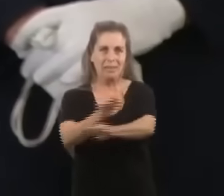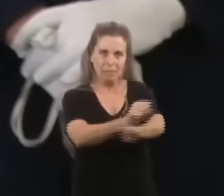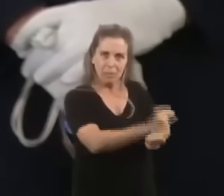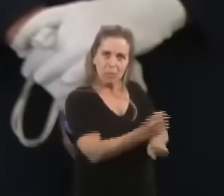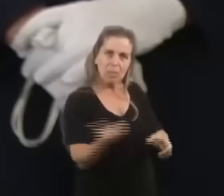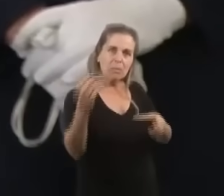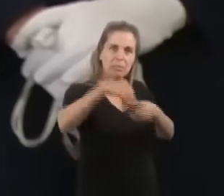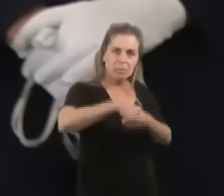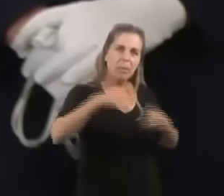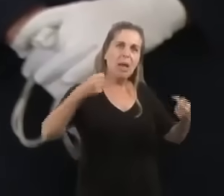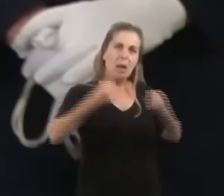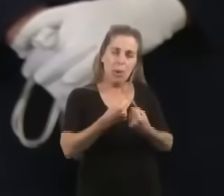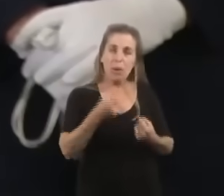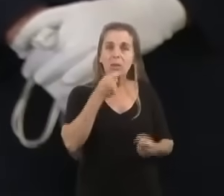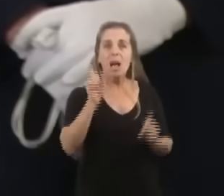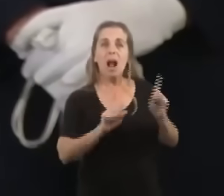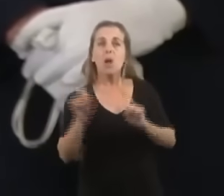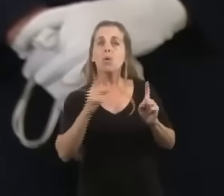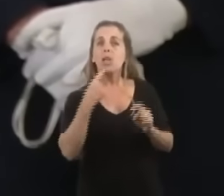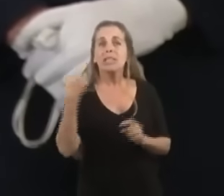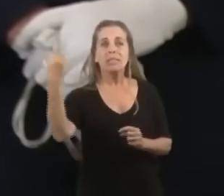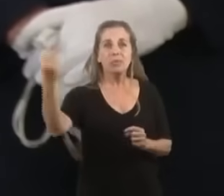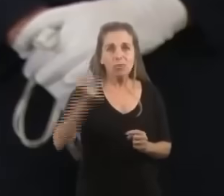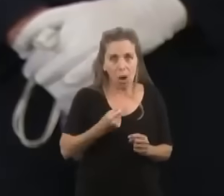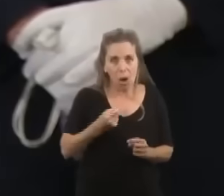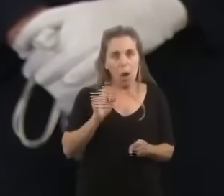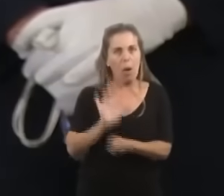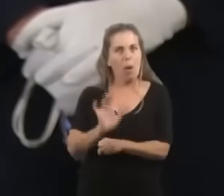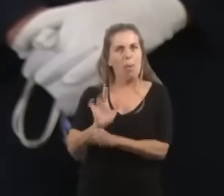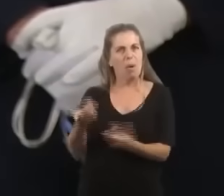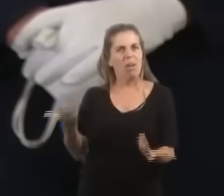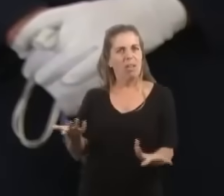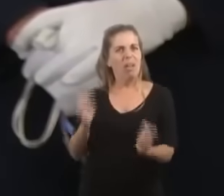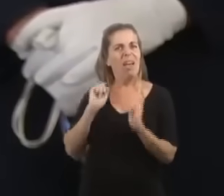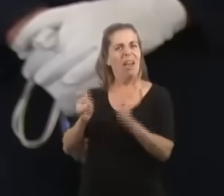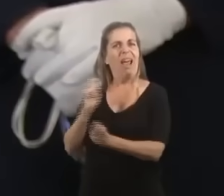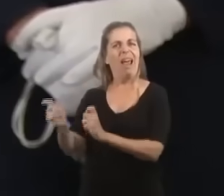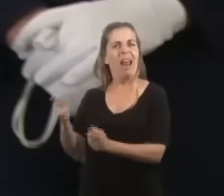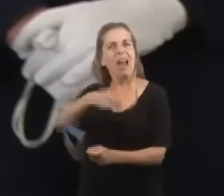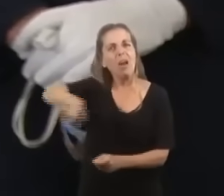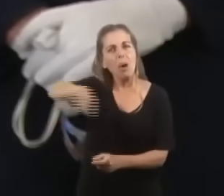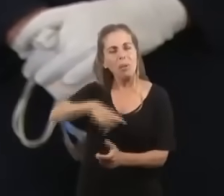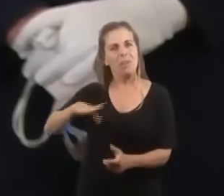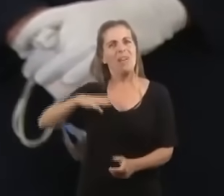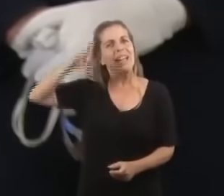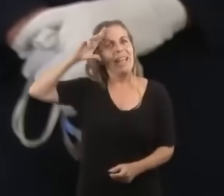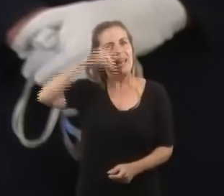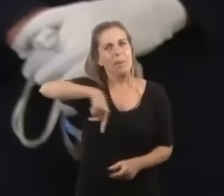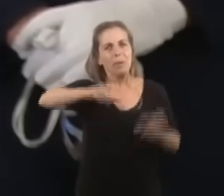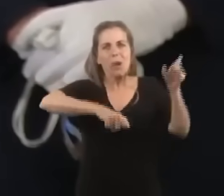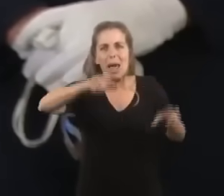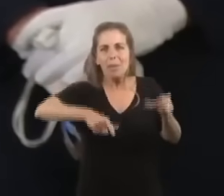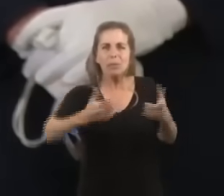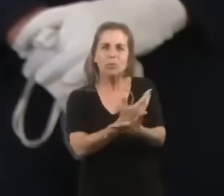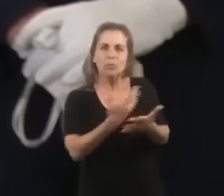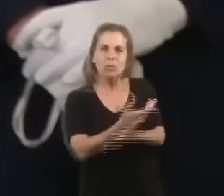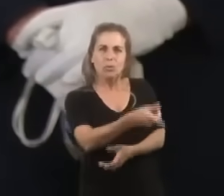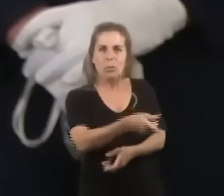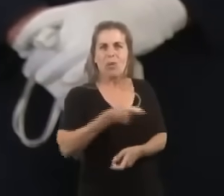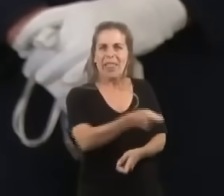nueva normativa lo único que estarán haciendo es premiar la creatividad de los criminales y faltarle respeto a las víctimas del